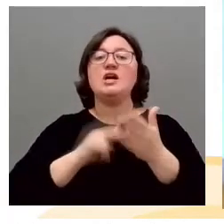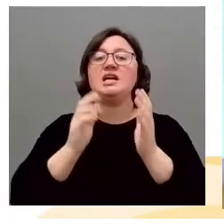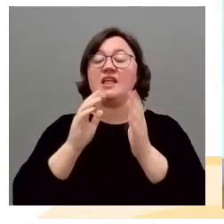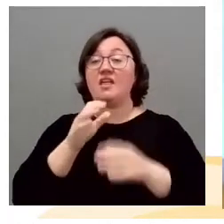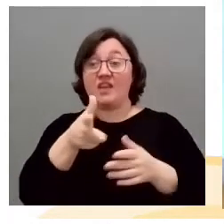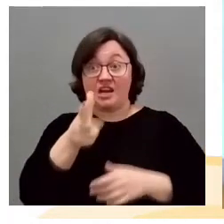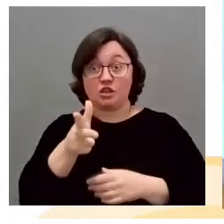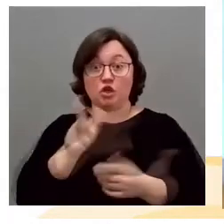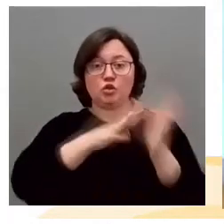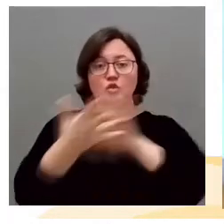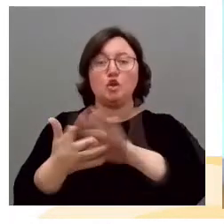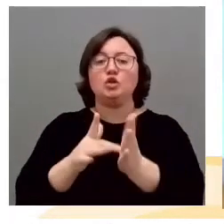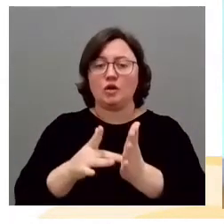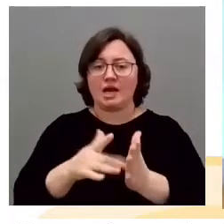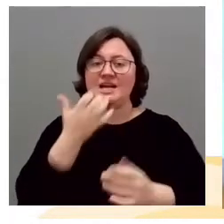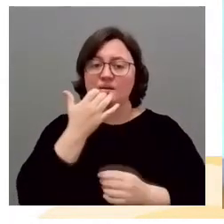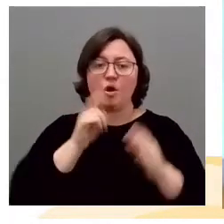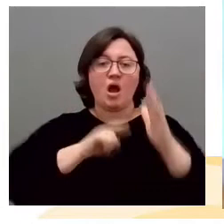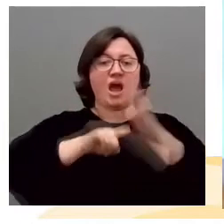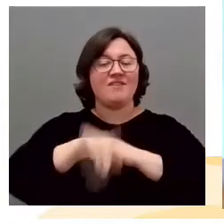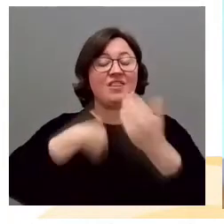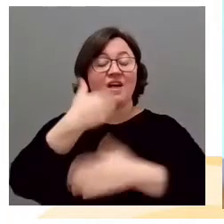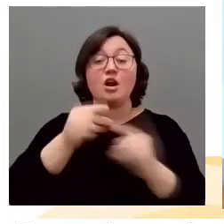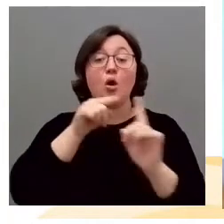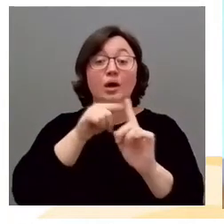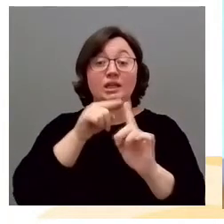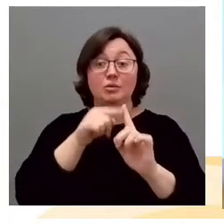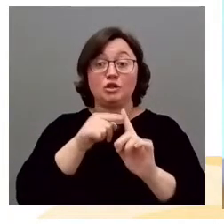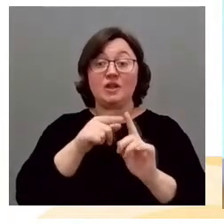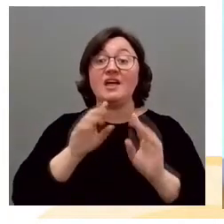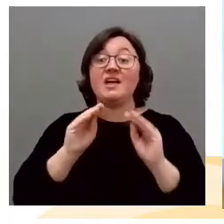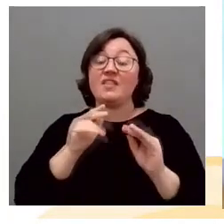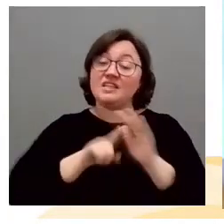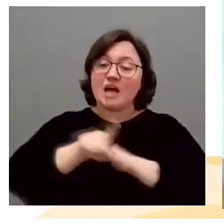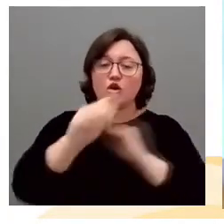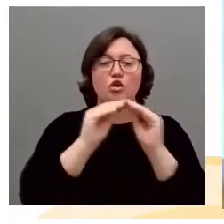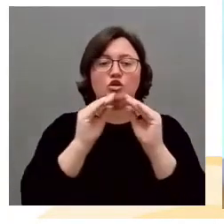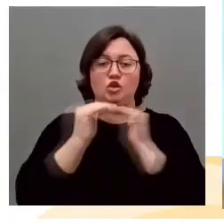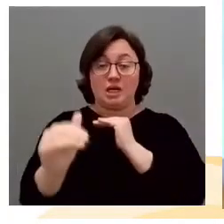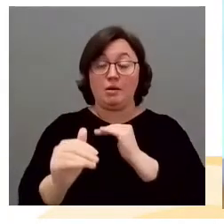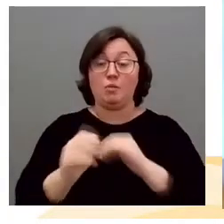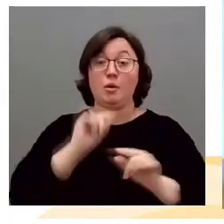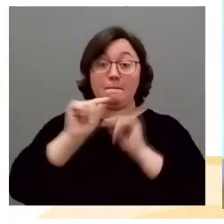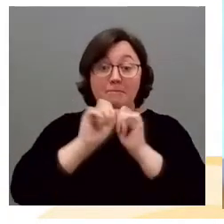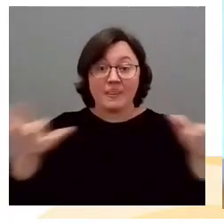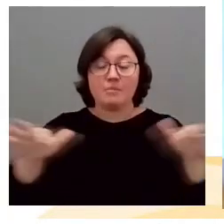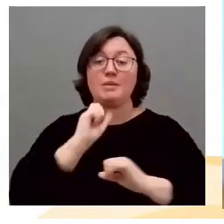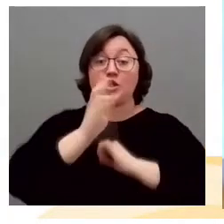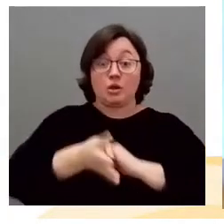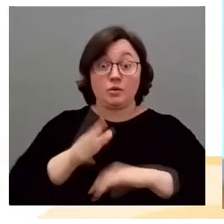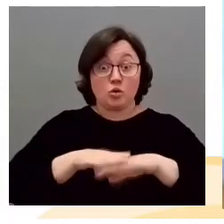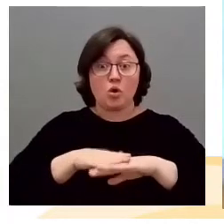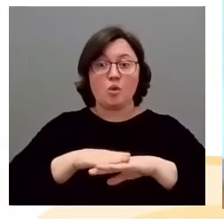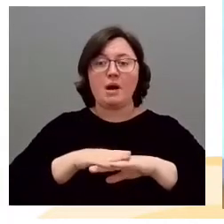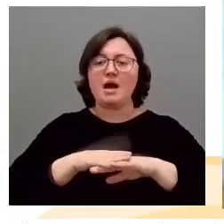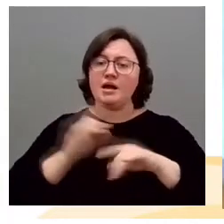de desarrollo sostenible. La pandemia del coronavirus ha causado una nueva crisis, por el movimiento activo vive